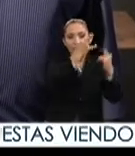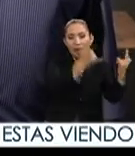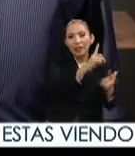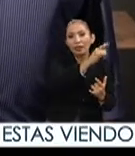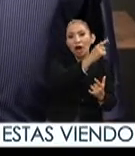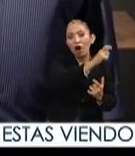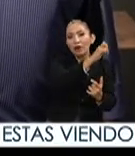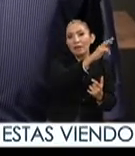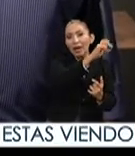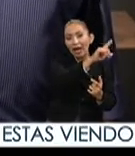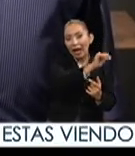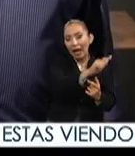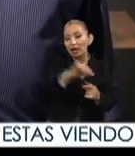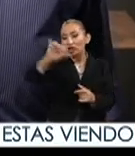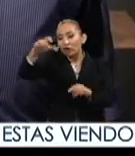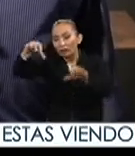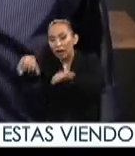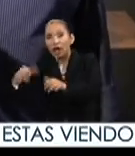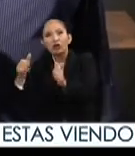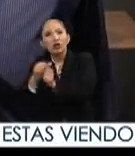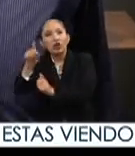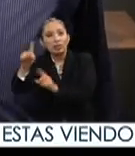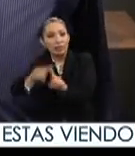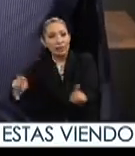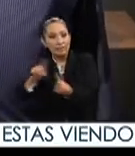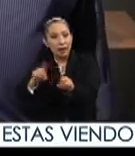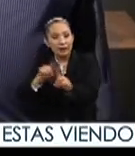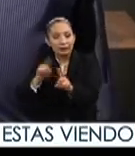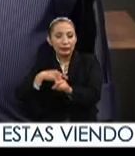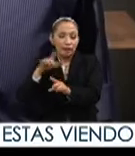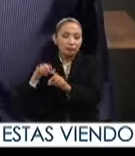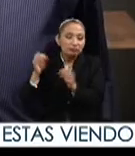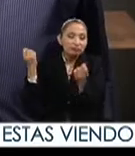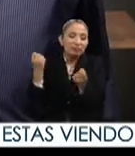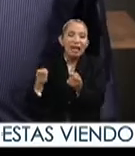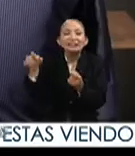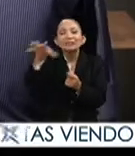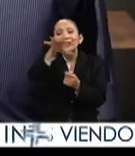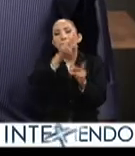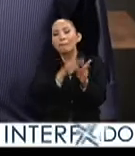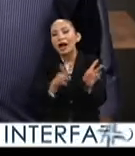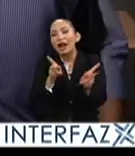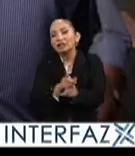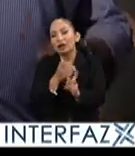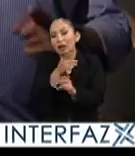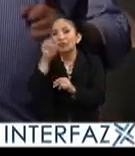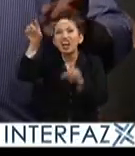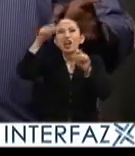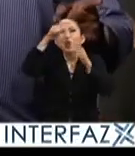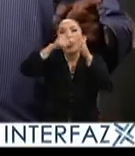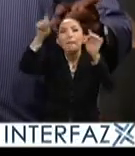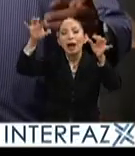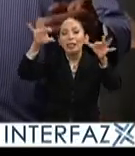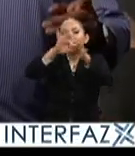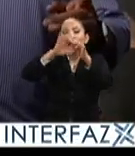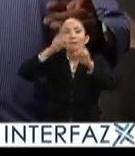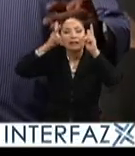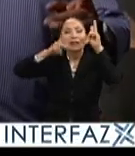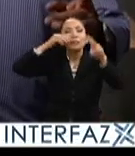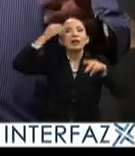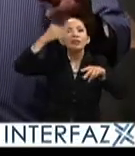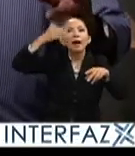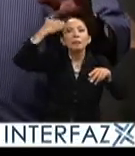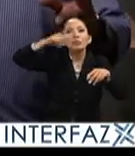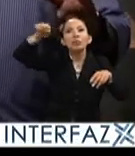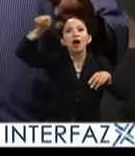Diego Rivera y una más con los diferentes espacios que conviven dentro de Palacio Nacional, para hacer una liga y que el visitante